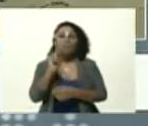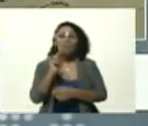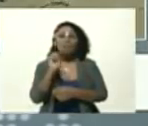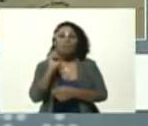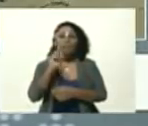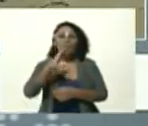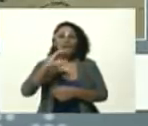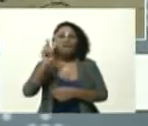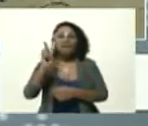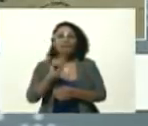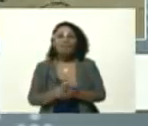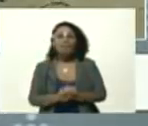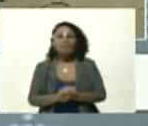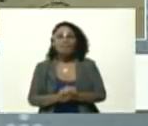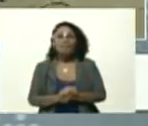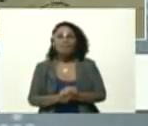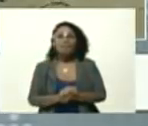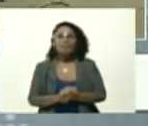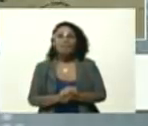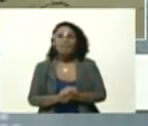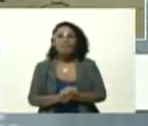UCB,